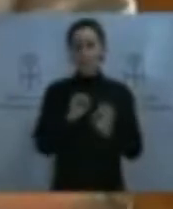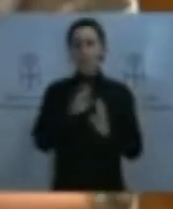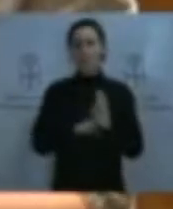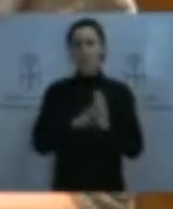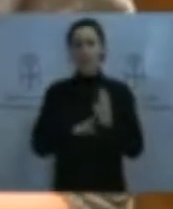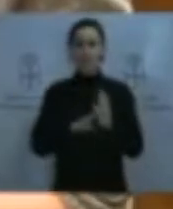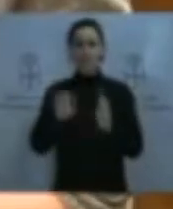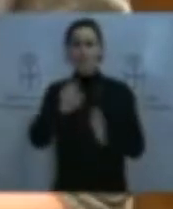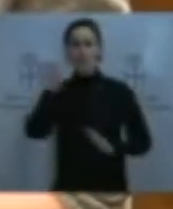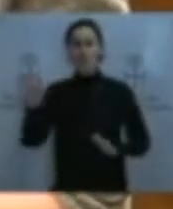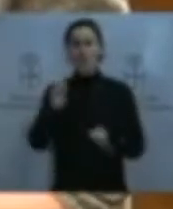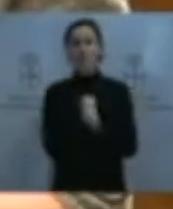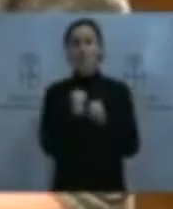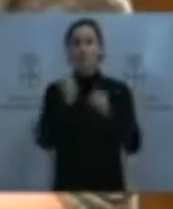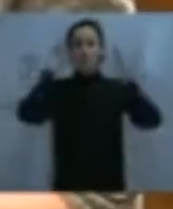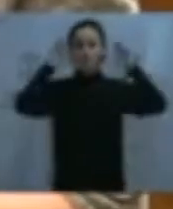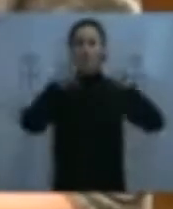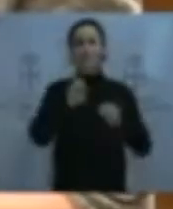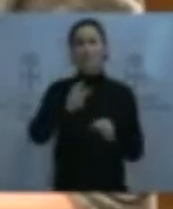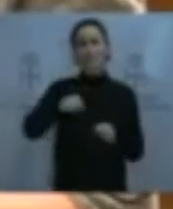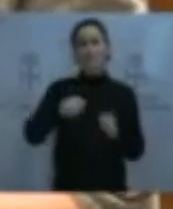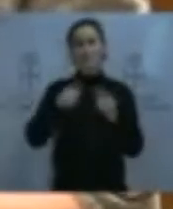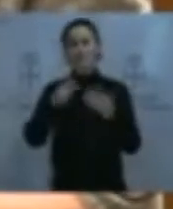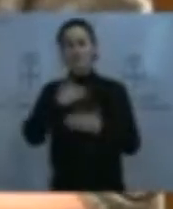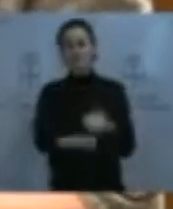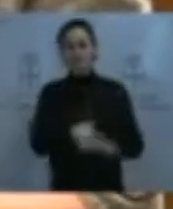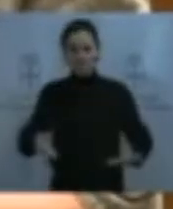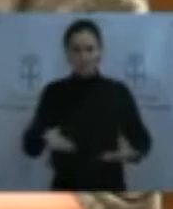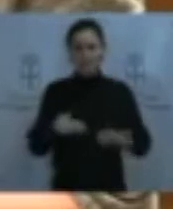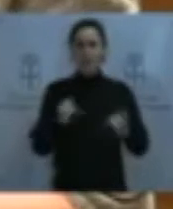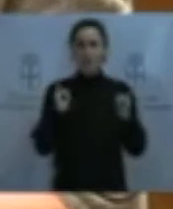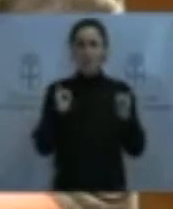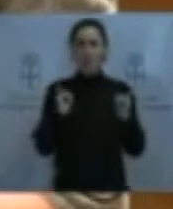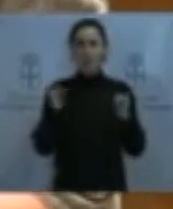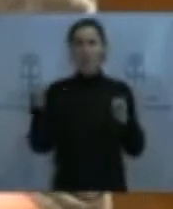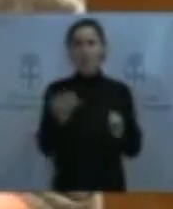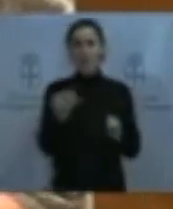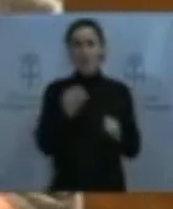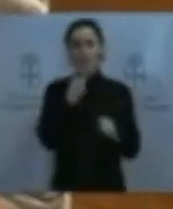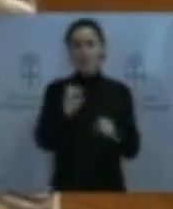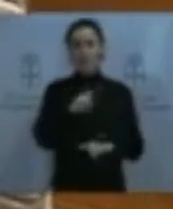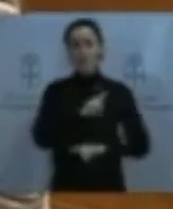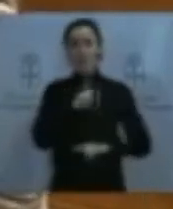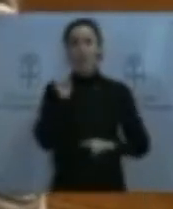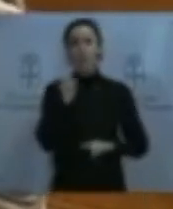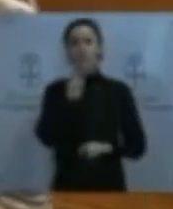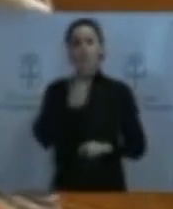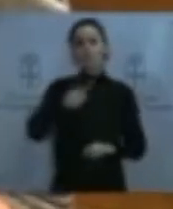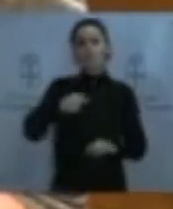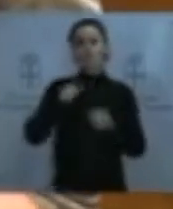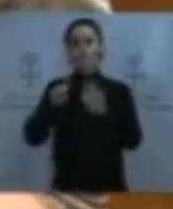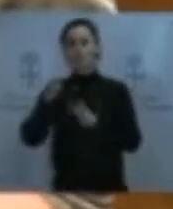Formación, el crédito total era de 13,7 millones y el obligado a 30 de noviembre era tan solo de